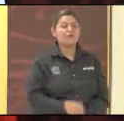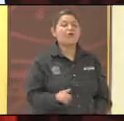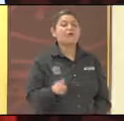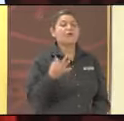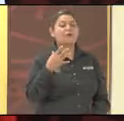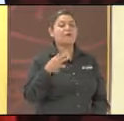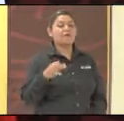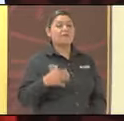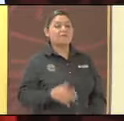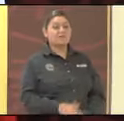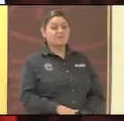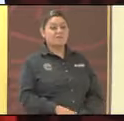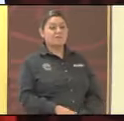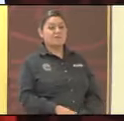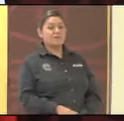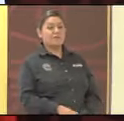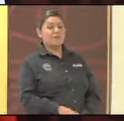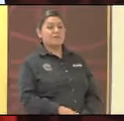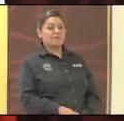48? ¿Cuántas de Altamira?